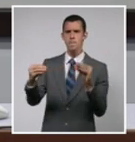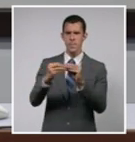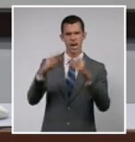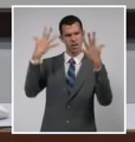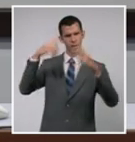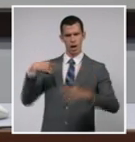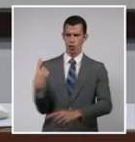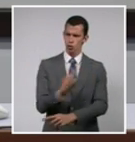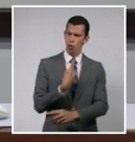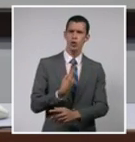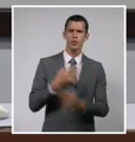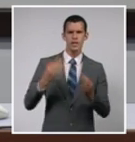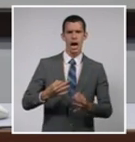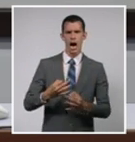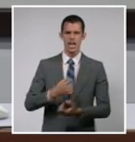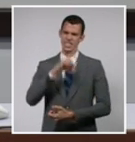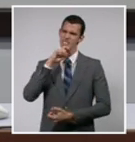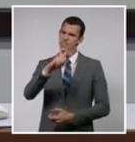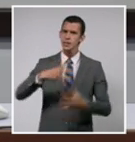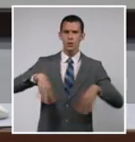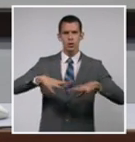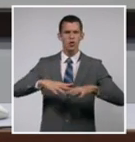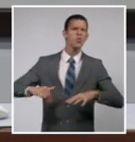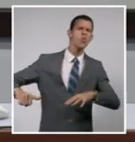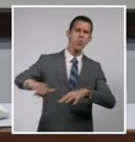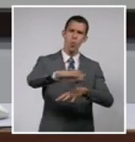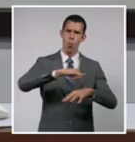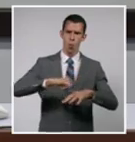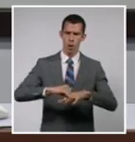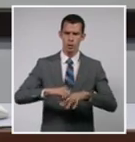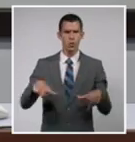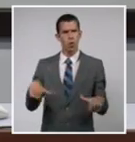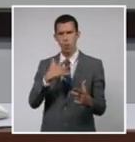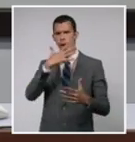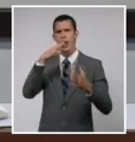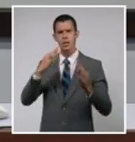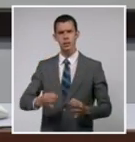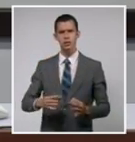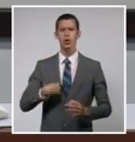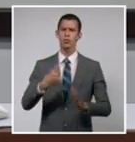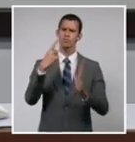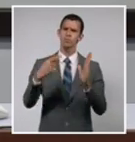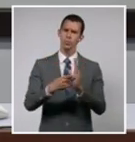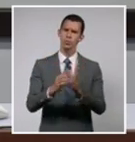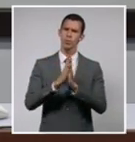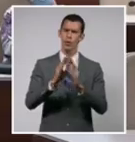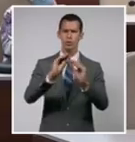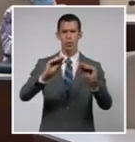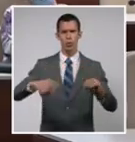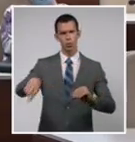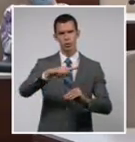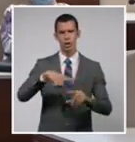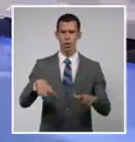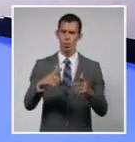con nuestra disciplina, y ese es el llamado que le hacemos a todo nuestro pueblo en este momento.